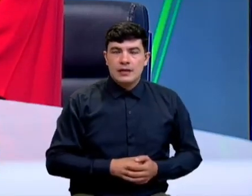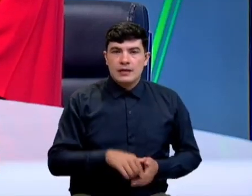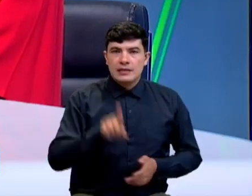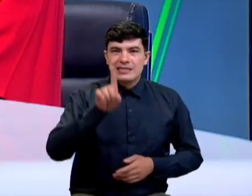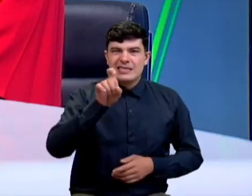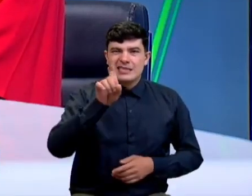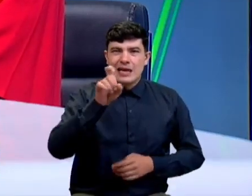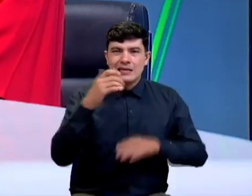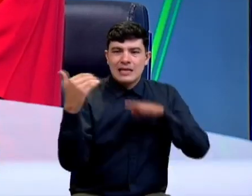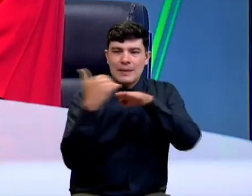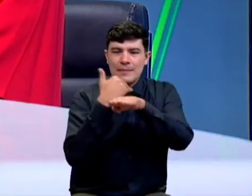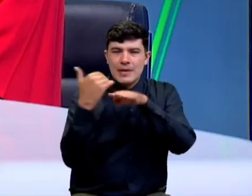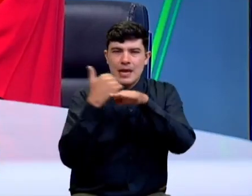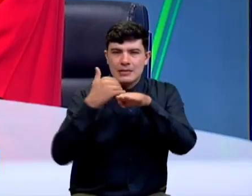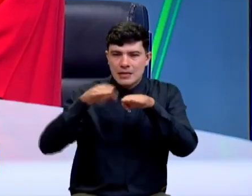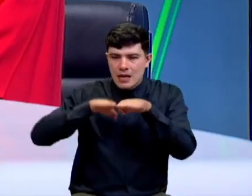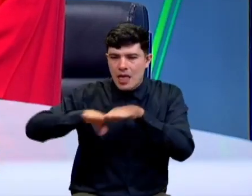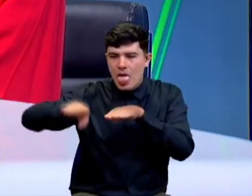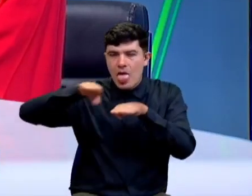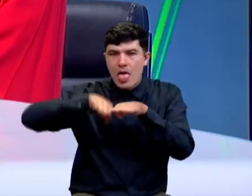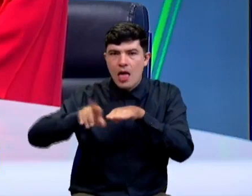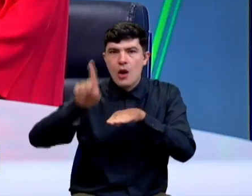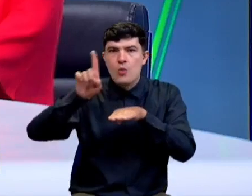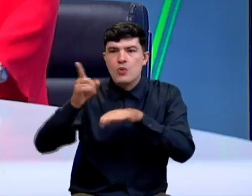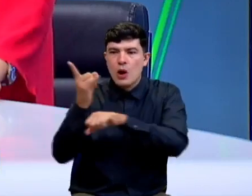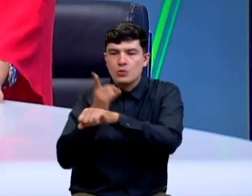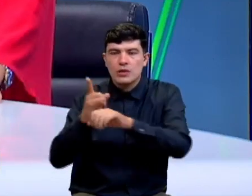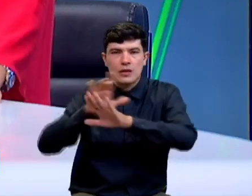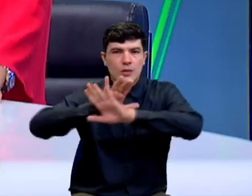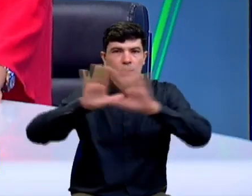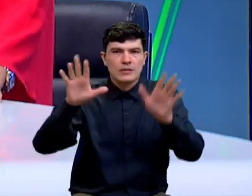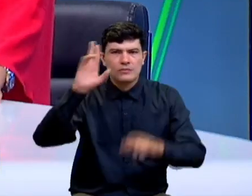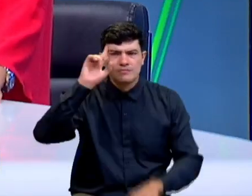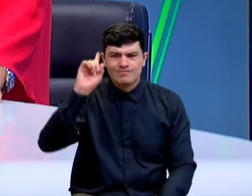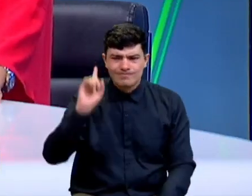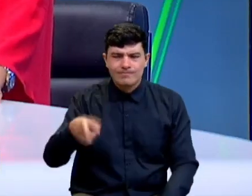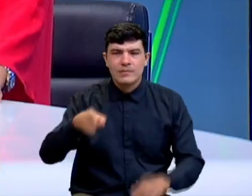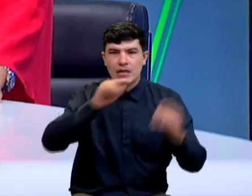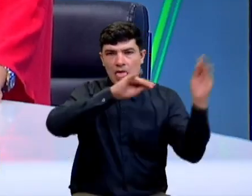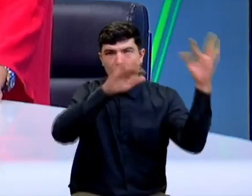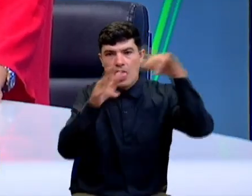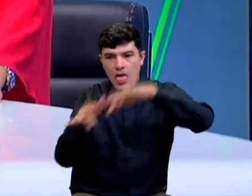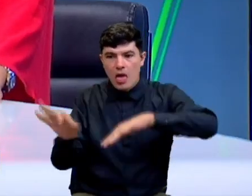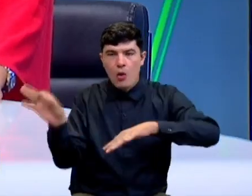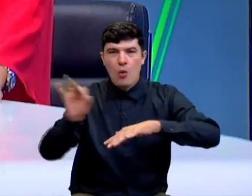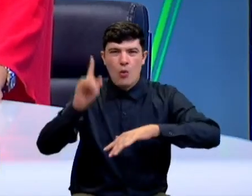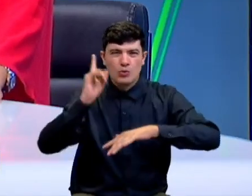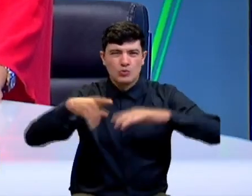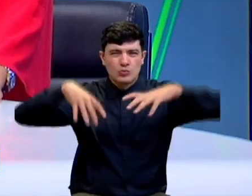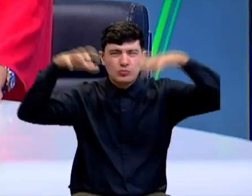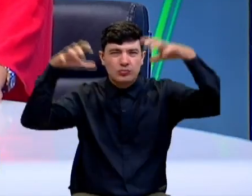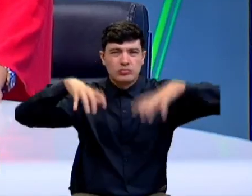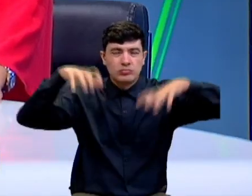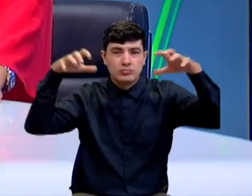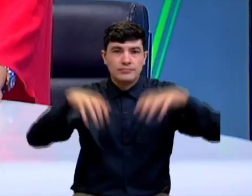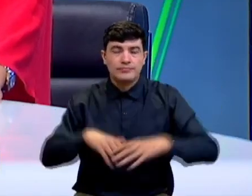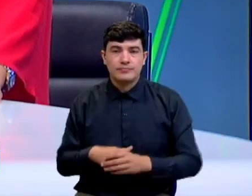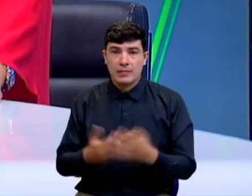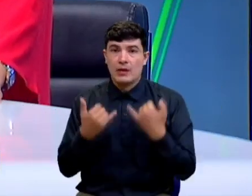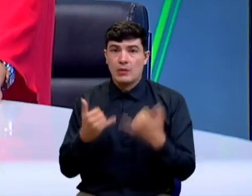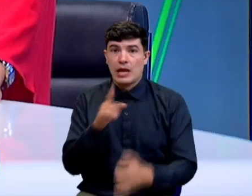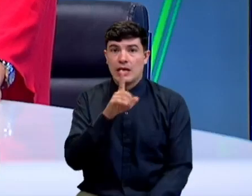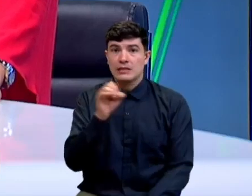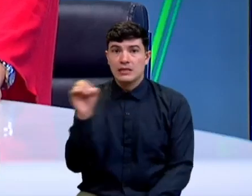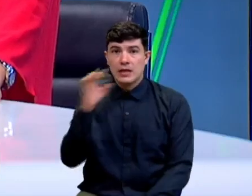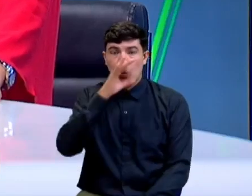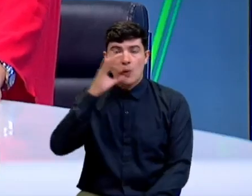como consecuencias de trabajos y por las fuertes lluvias. Más de 100 hombres de la Policía Nacional están dedicados a esta tarea.